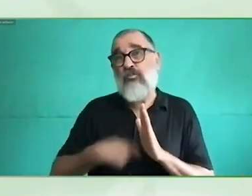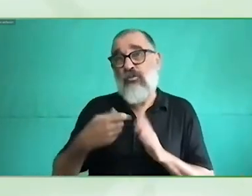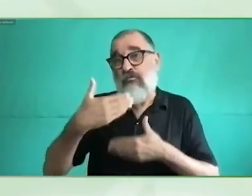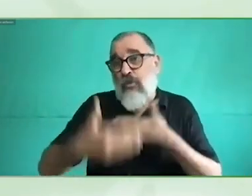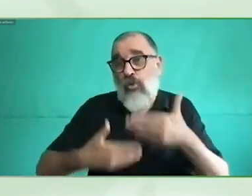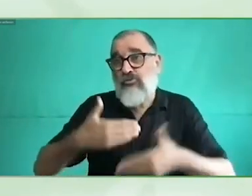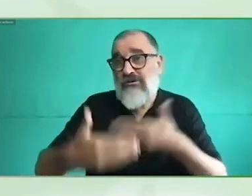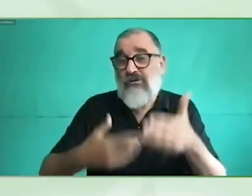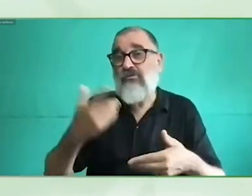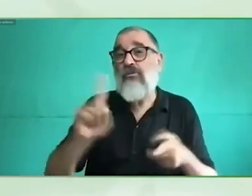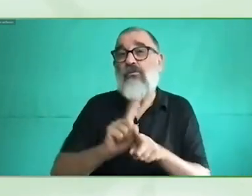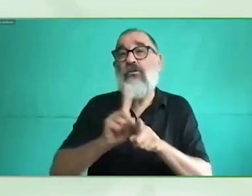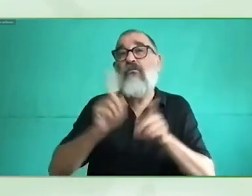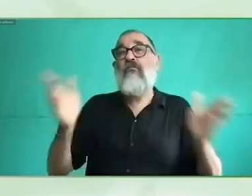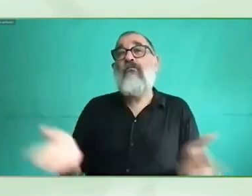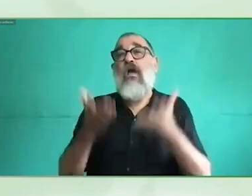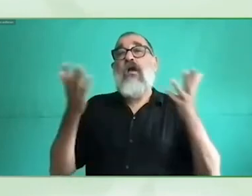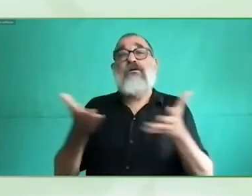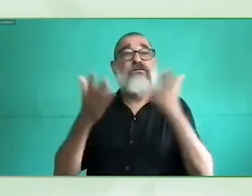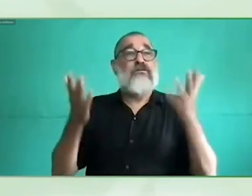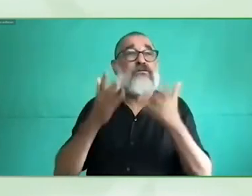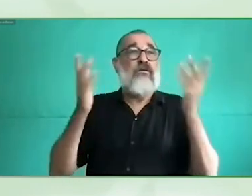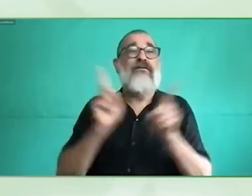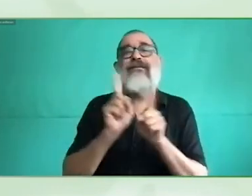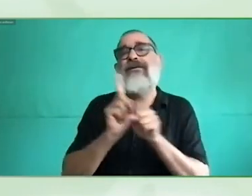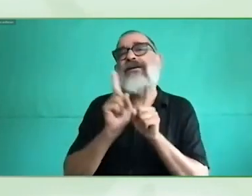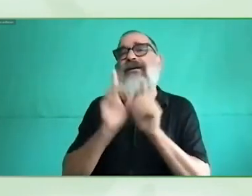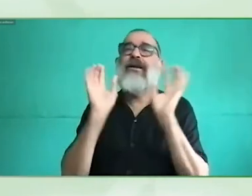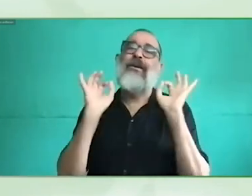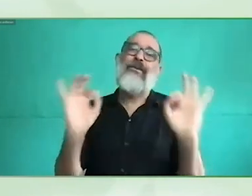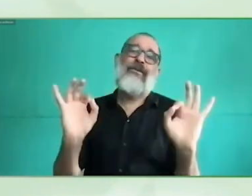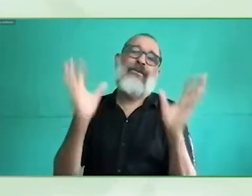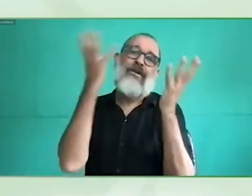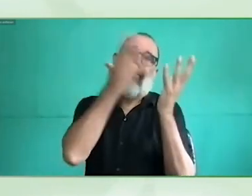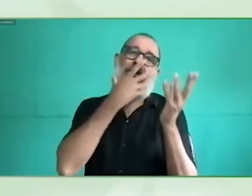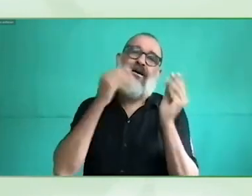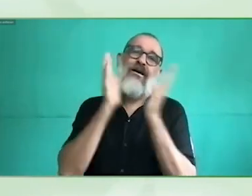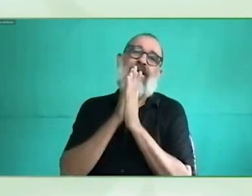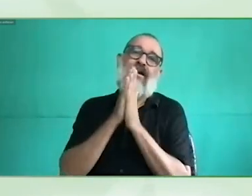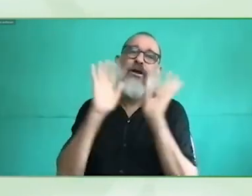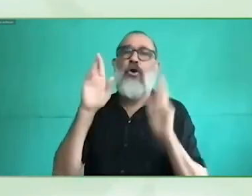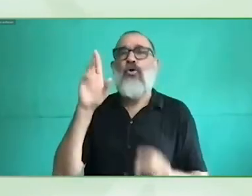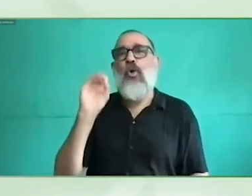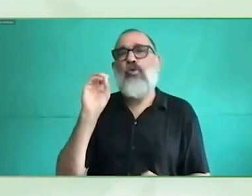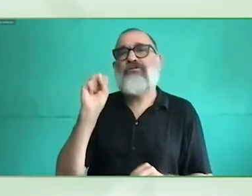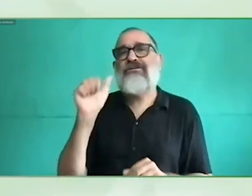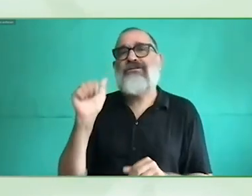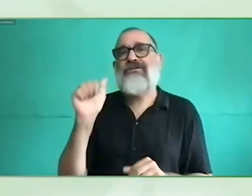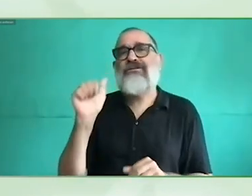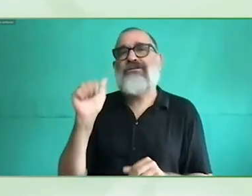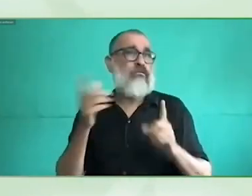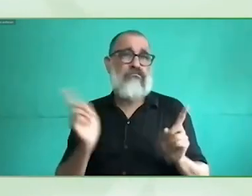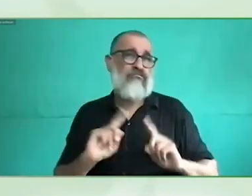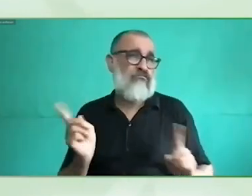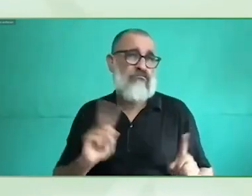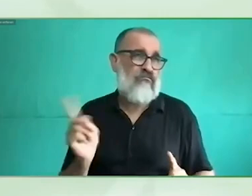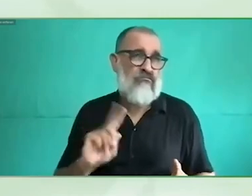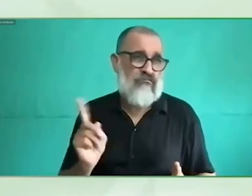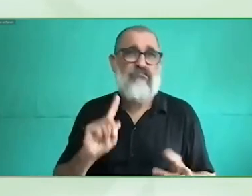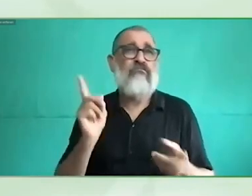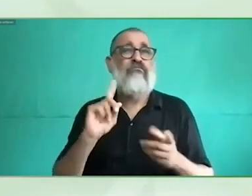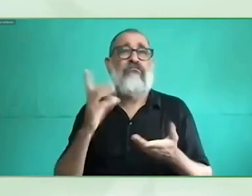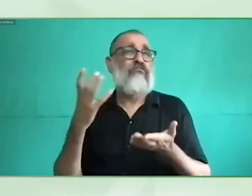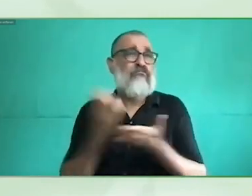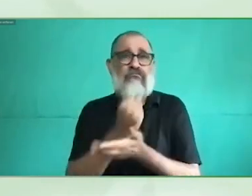disfrutarlas con la debida responsabilidad incluso cambió mi relación conmigo misma y